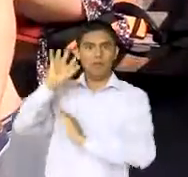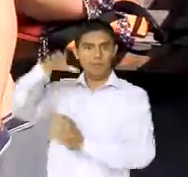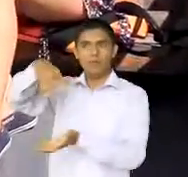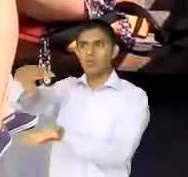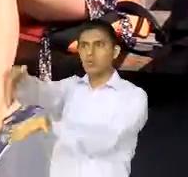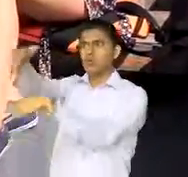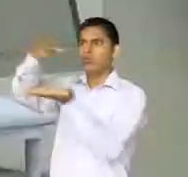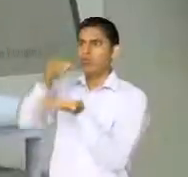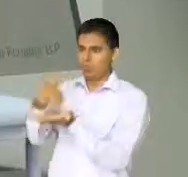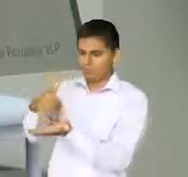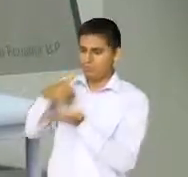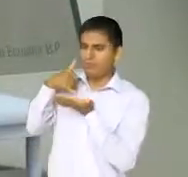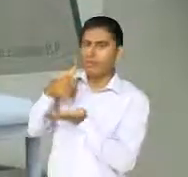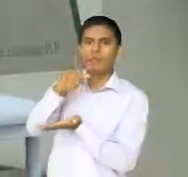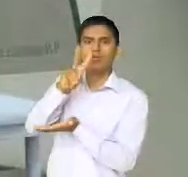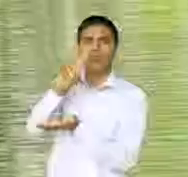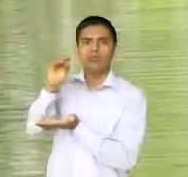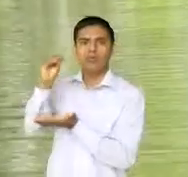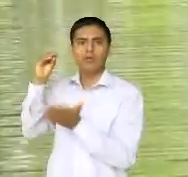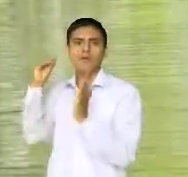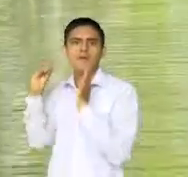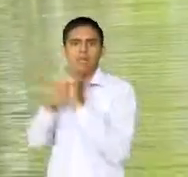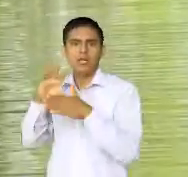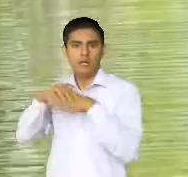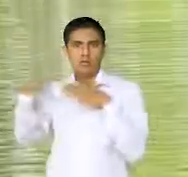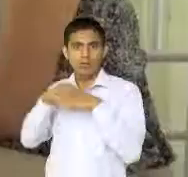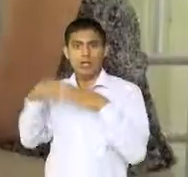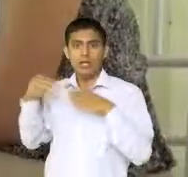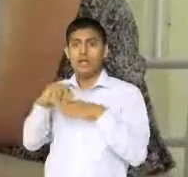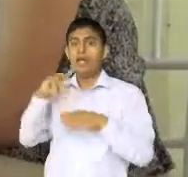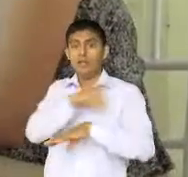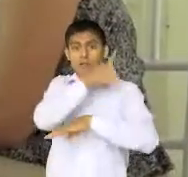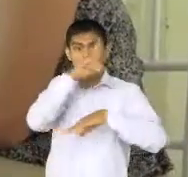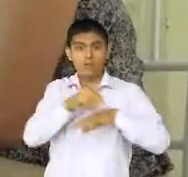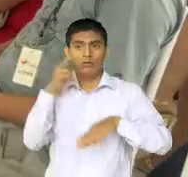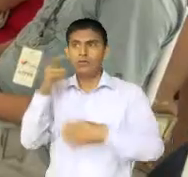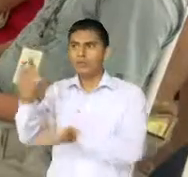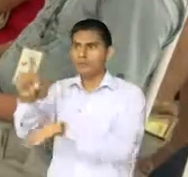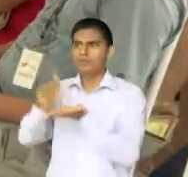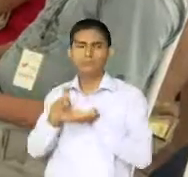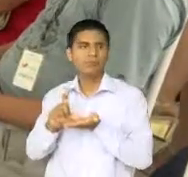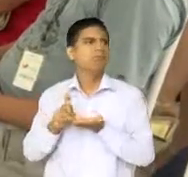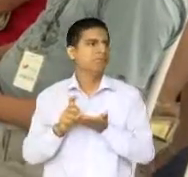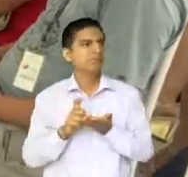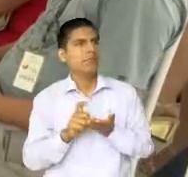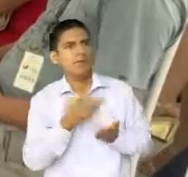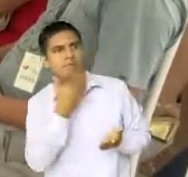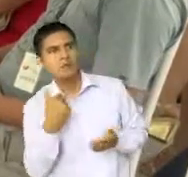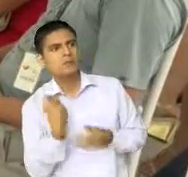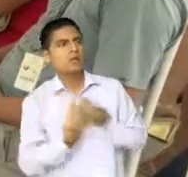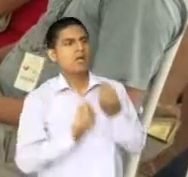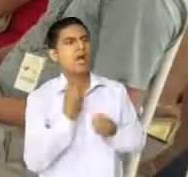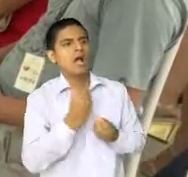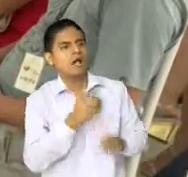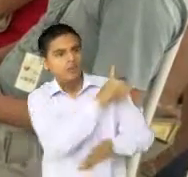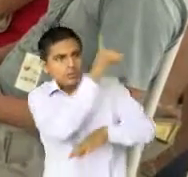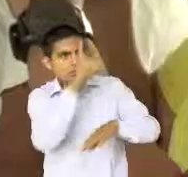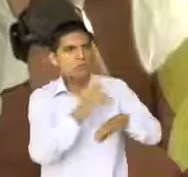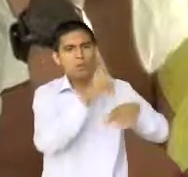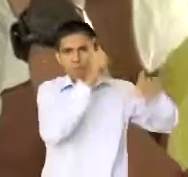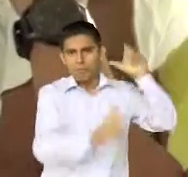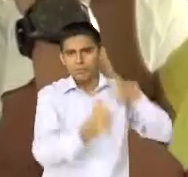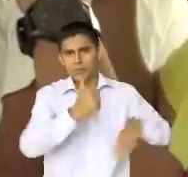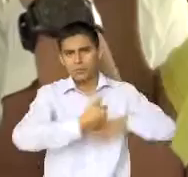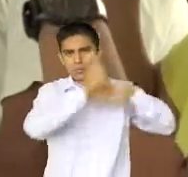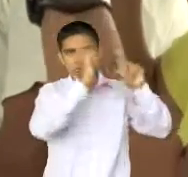por el Banco del Estado por $200,000 por preservar su hábitat, la directora de turismo se reunió con líderes y representantes de diversas entidades